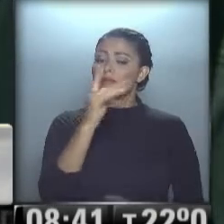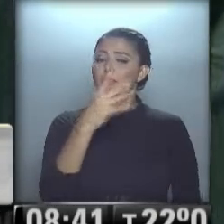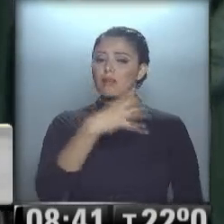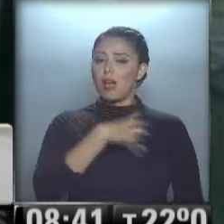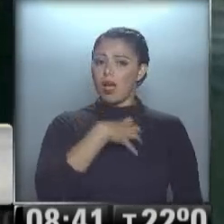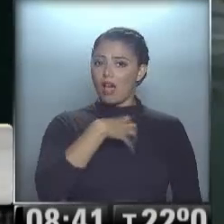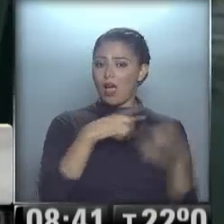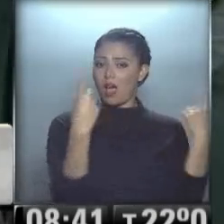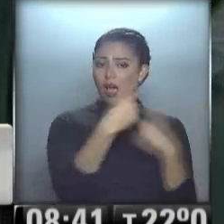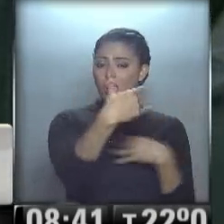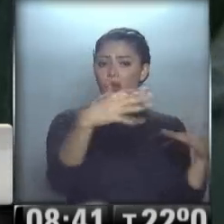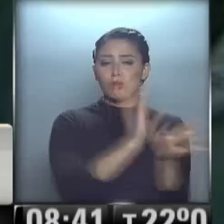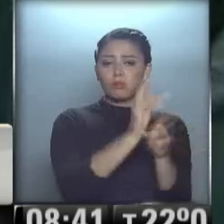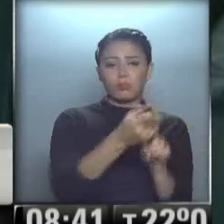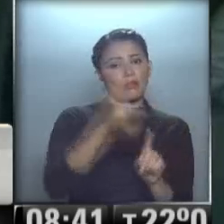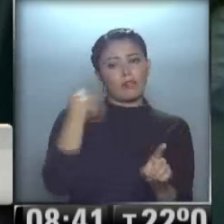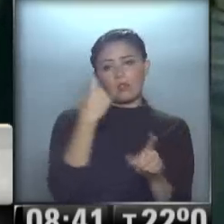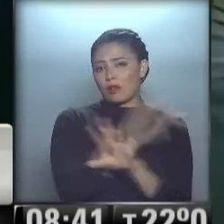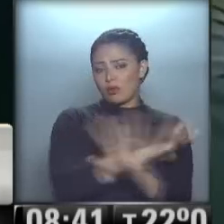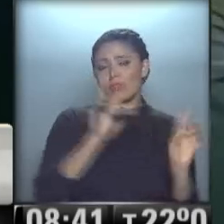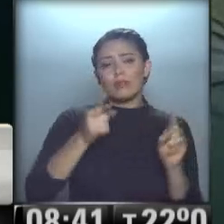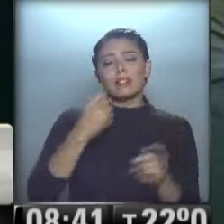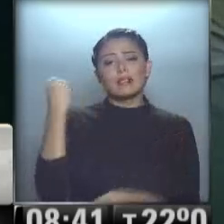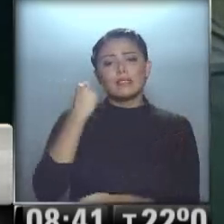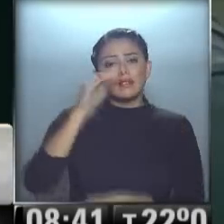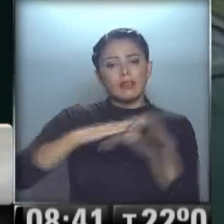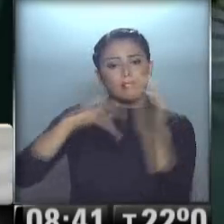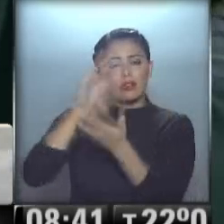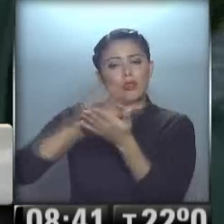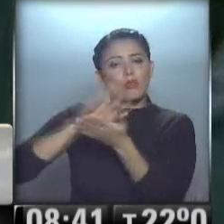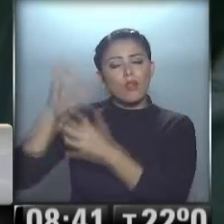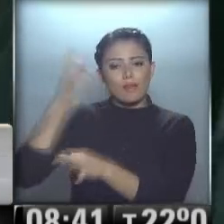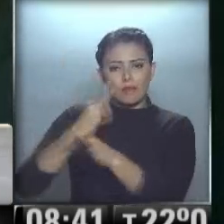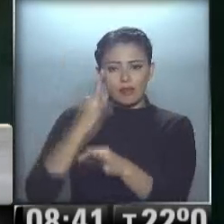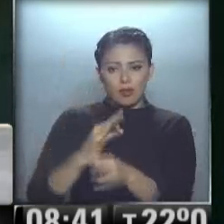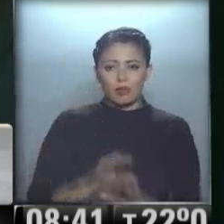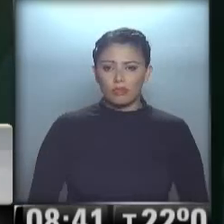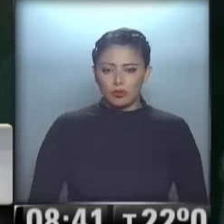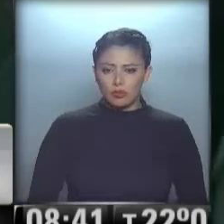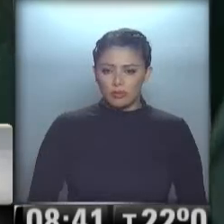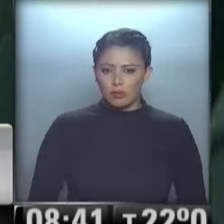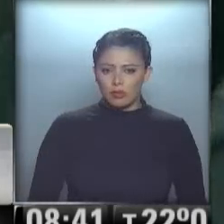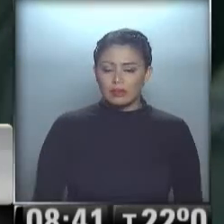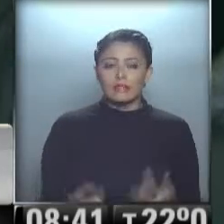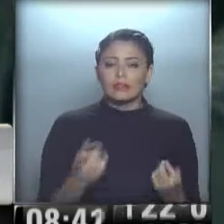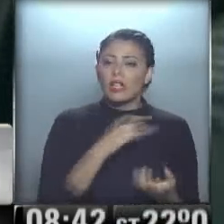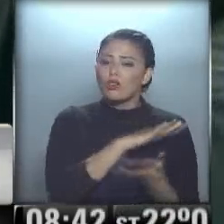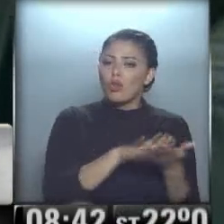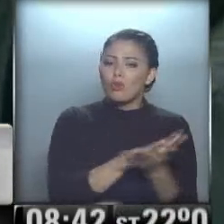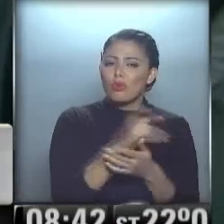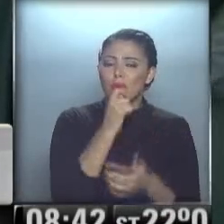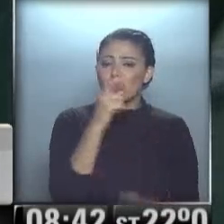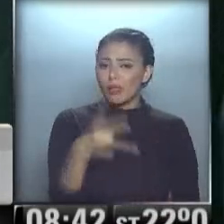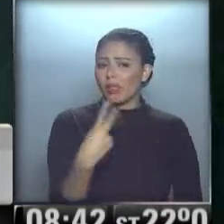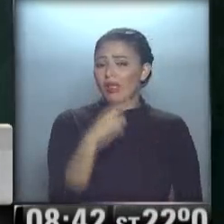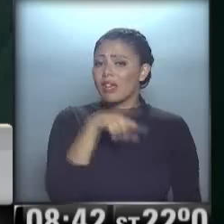aulas sino a un compromiso de construcción de nuevas aulas y una solución No este precaria como la que